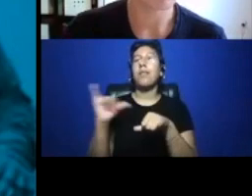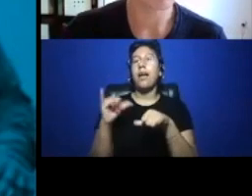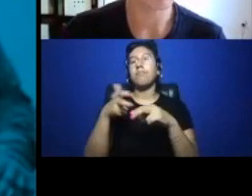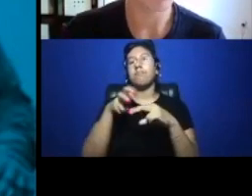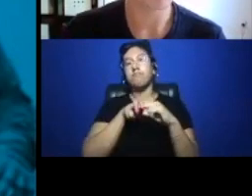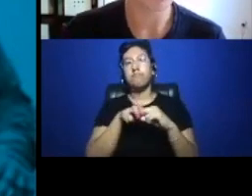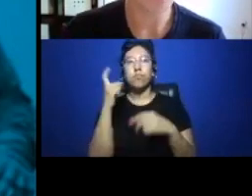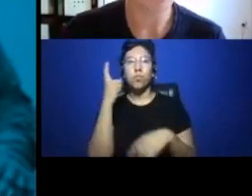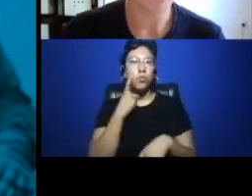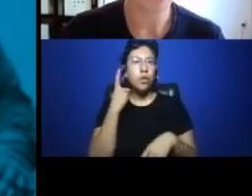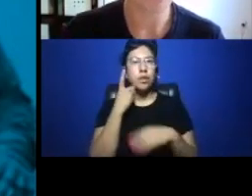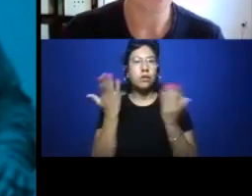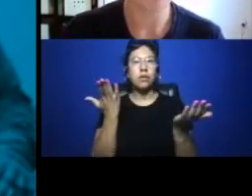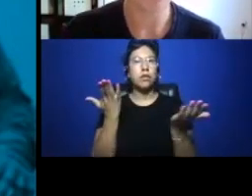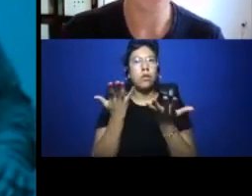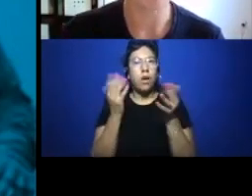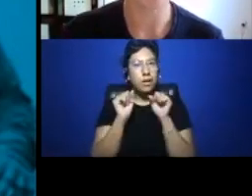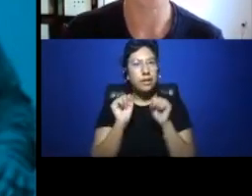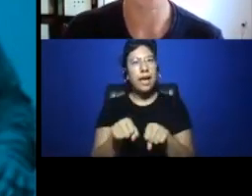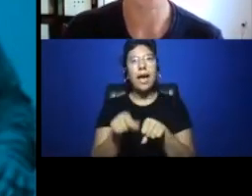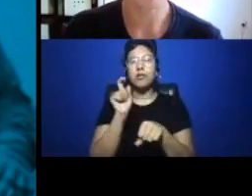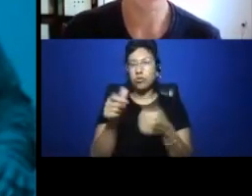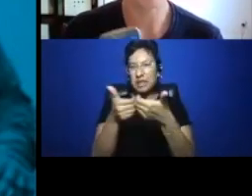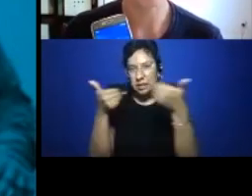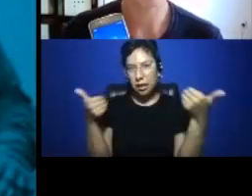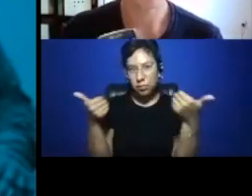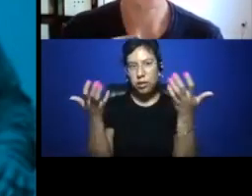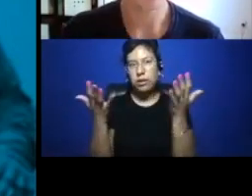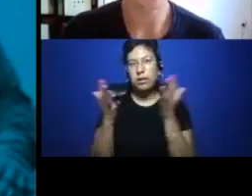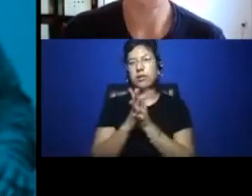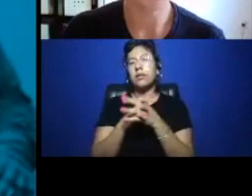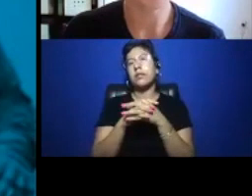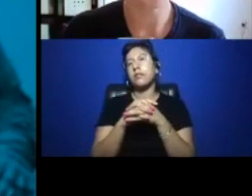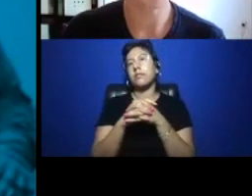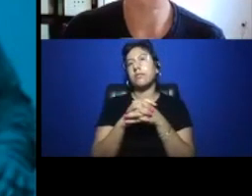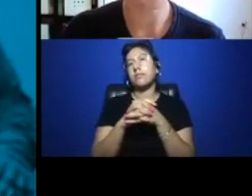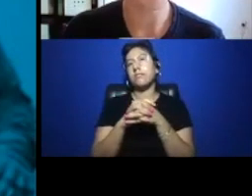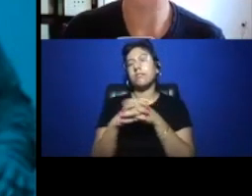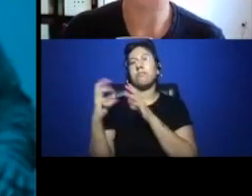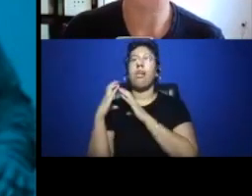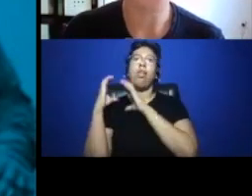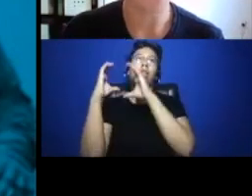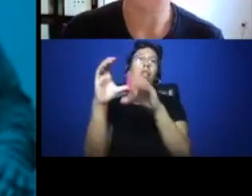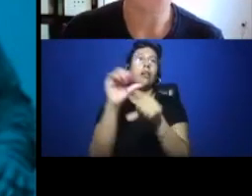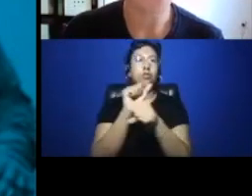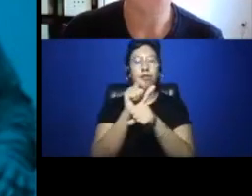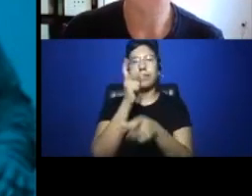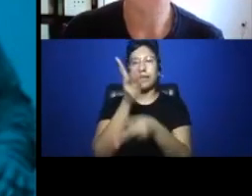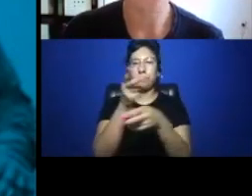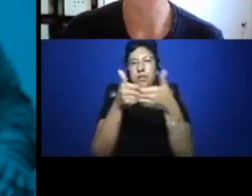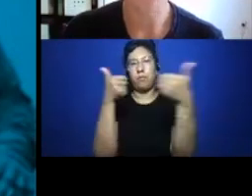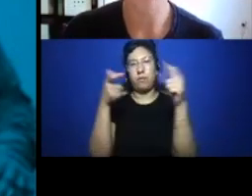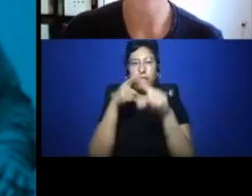hacer crear sistemas de lo que tiene y debe estar separado. Y